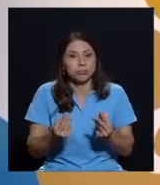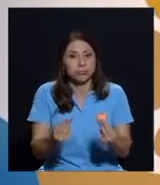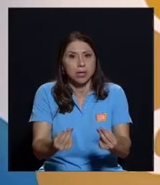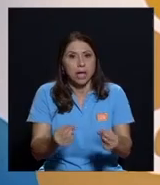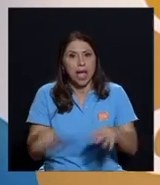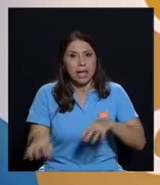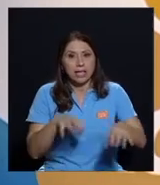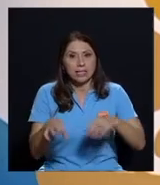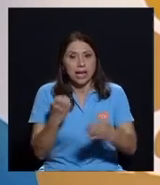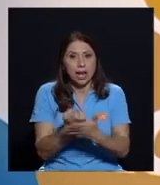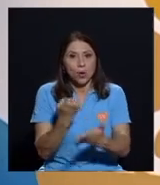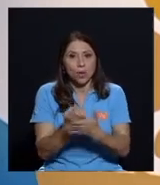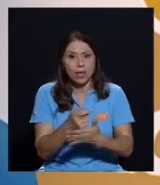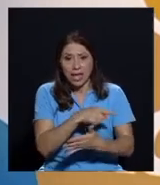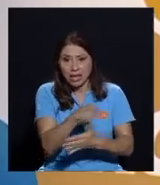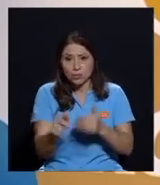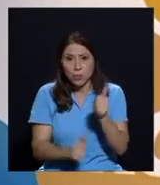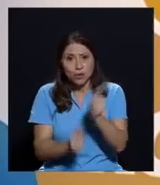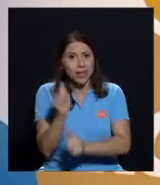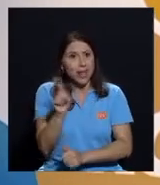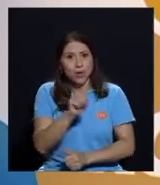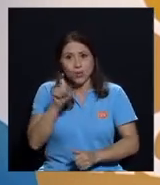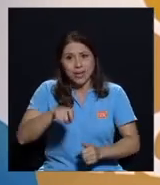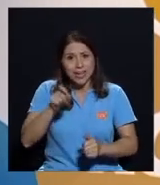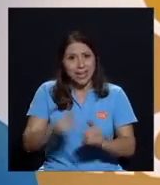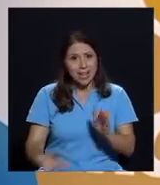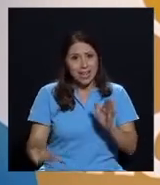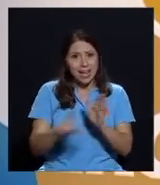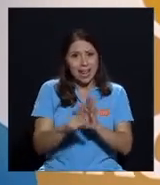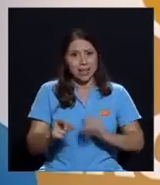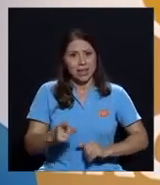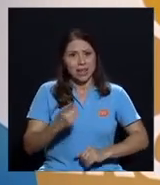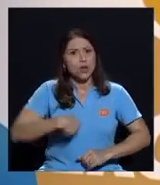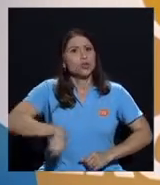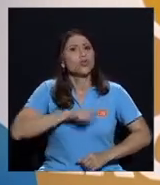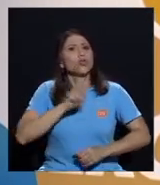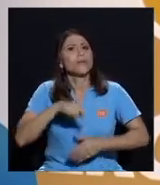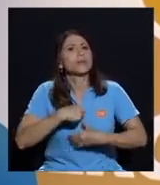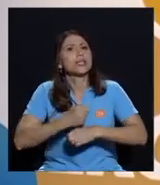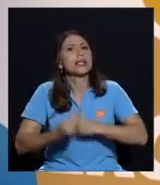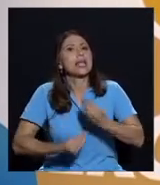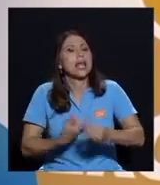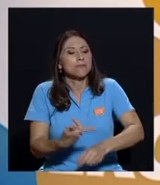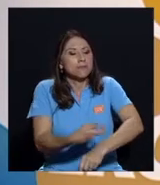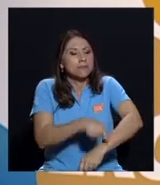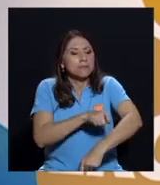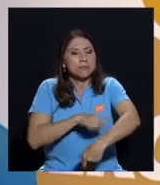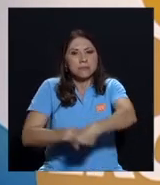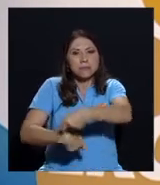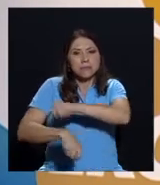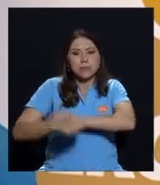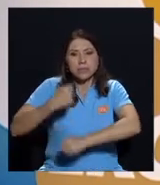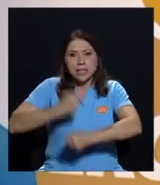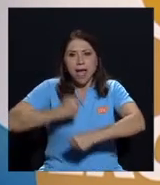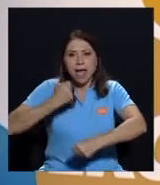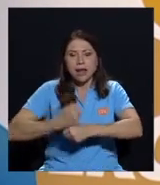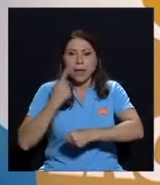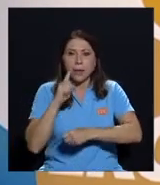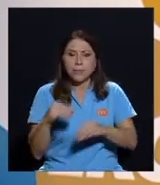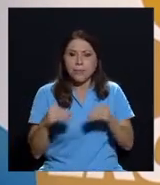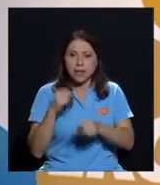requieren de ley requieren de que nos amarremos las desarrollamos las mangas y hagamos una tarea de hacer más